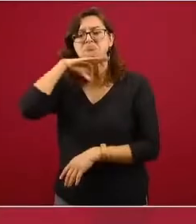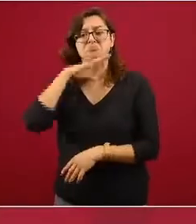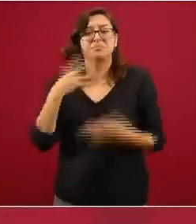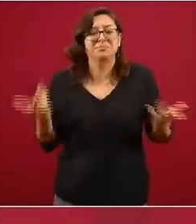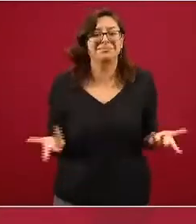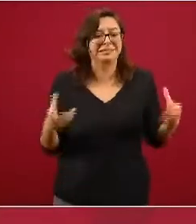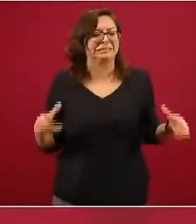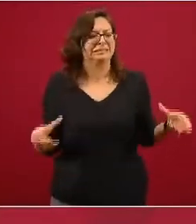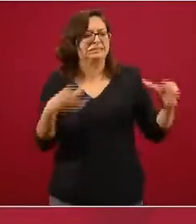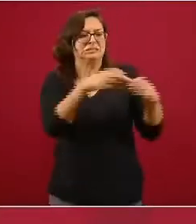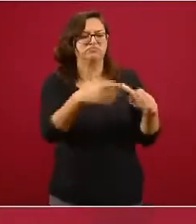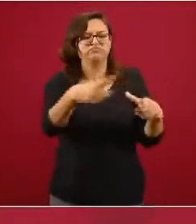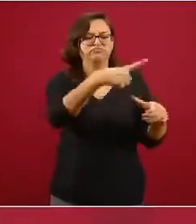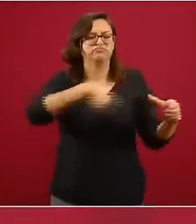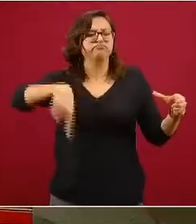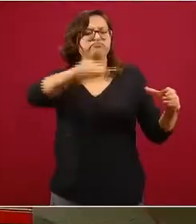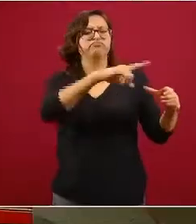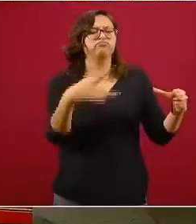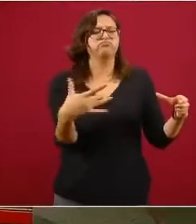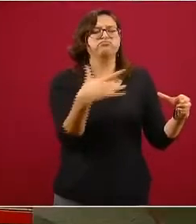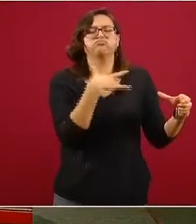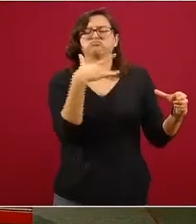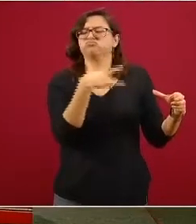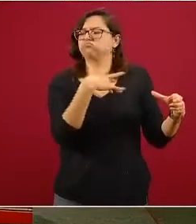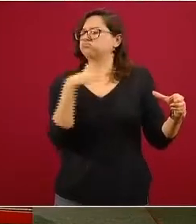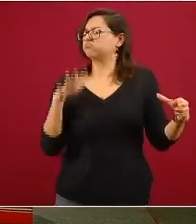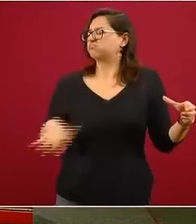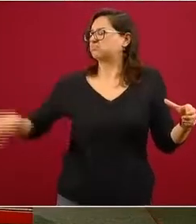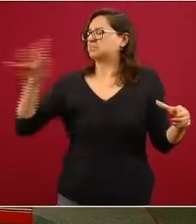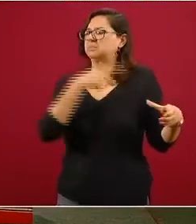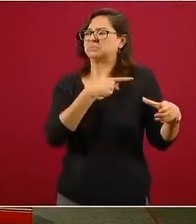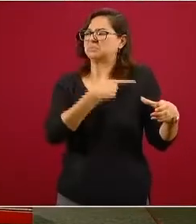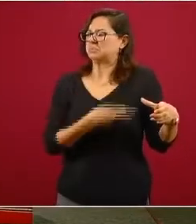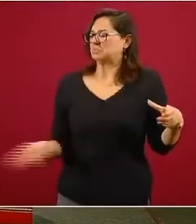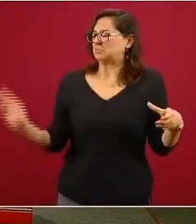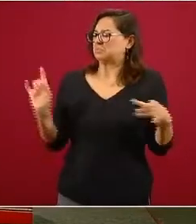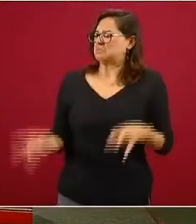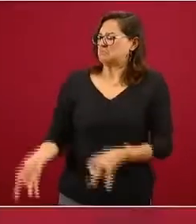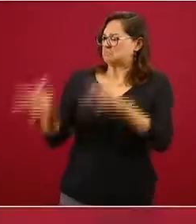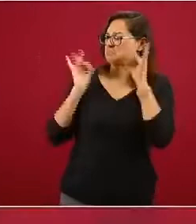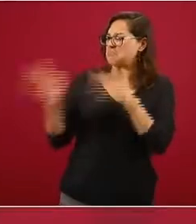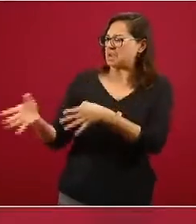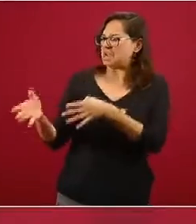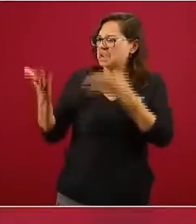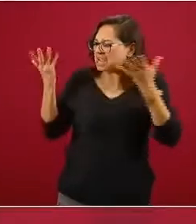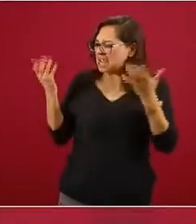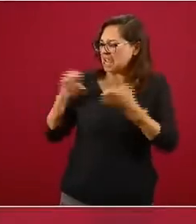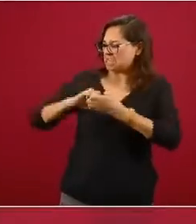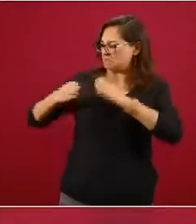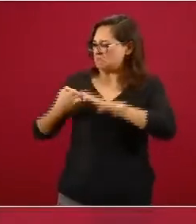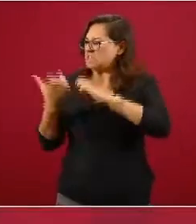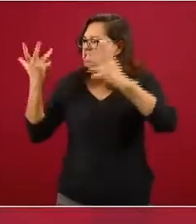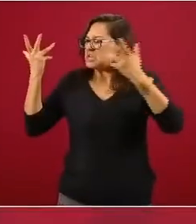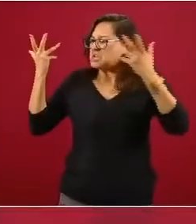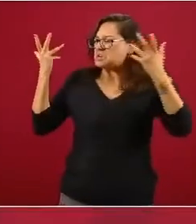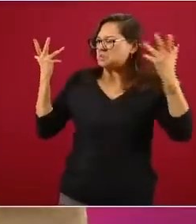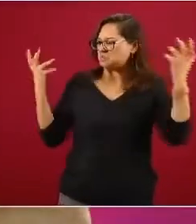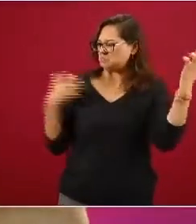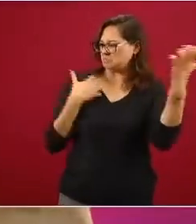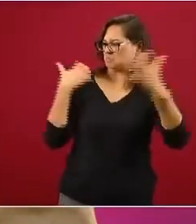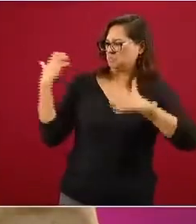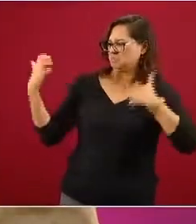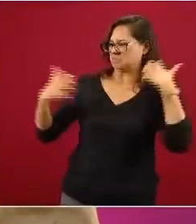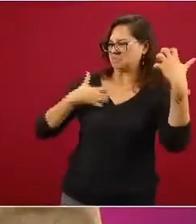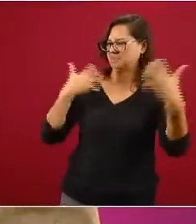discurso de intolerancia hacia la población, que le ven como enemiga, que le ven como con